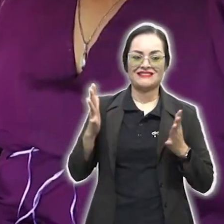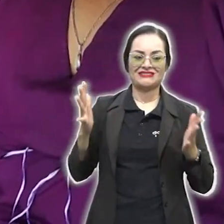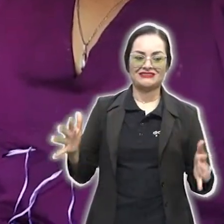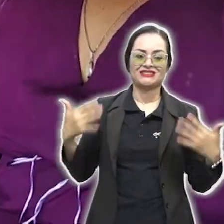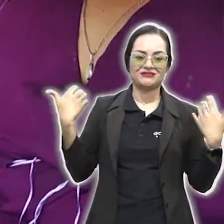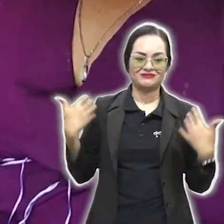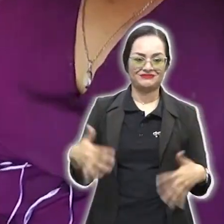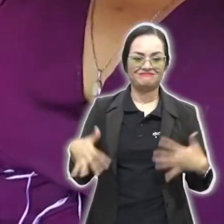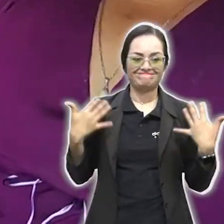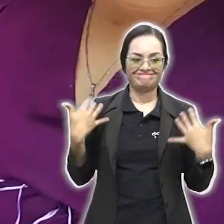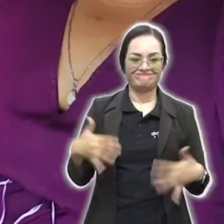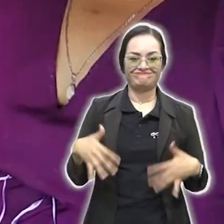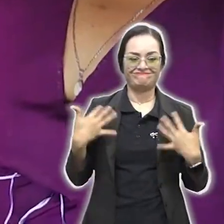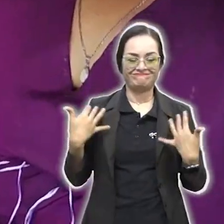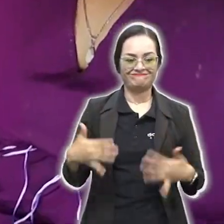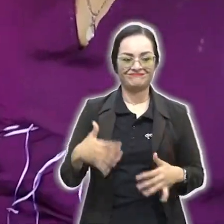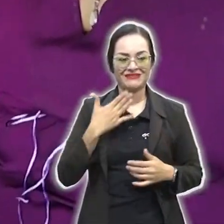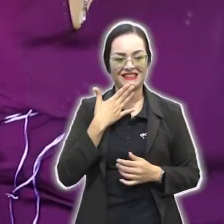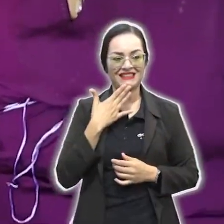anunciarlo